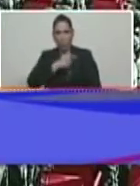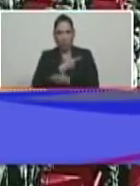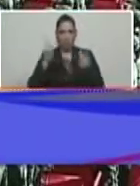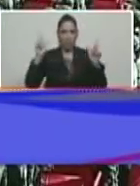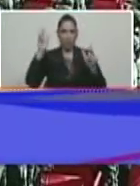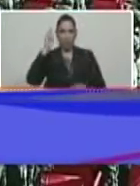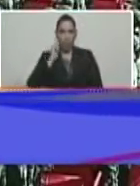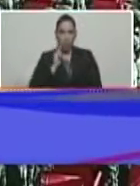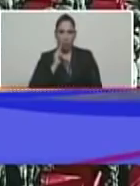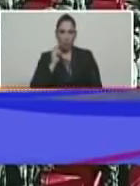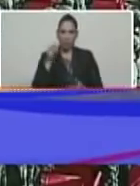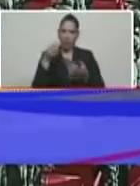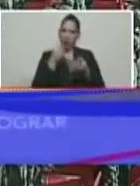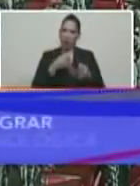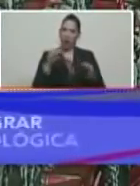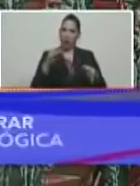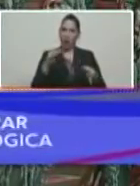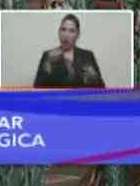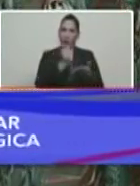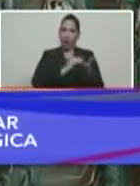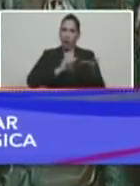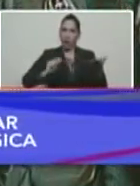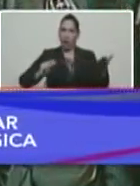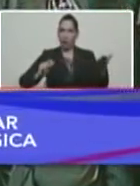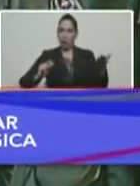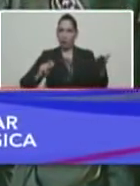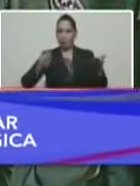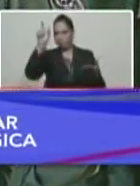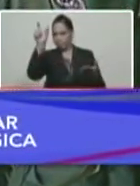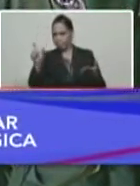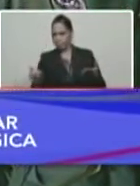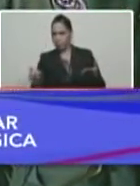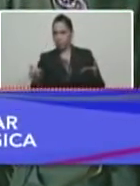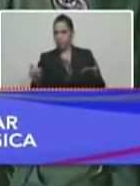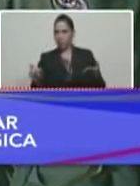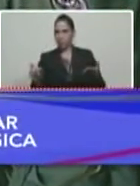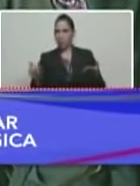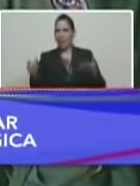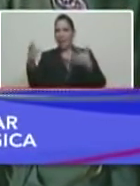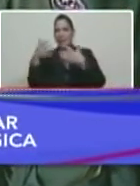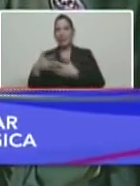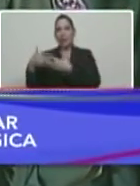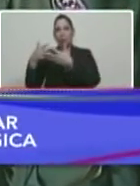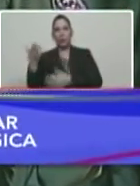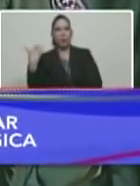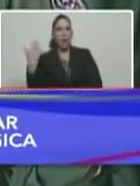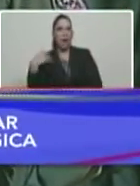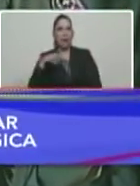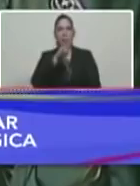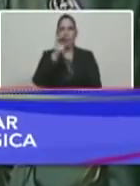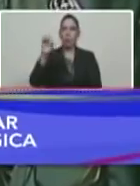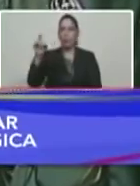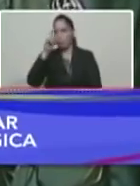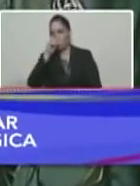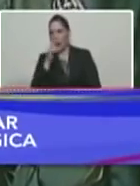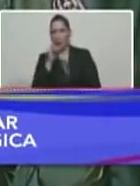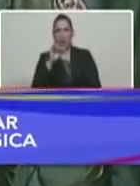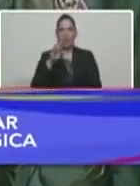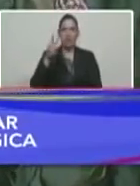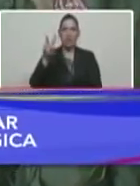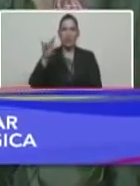carta, a la gente Irving, a la gente de los Estados Unidos hace 200 años, declarar nuestra